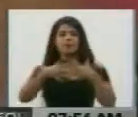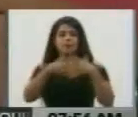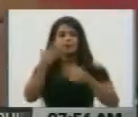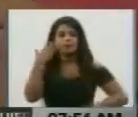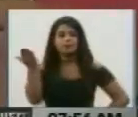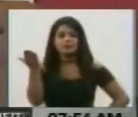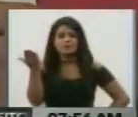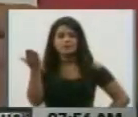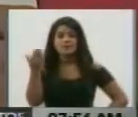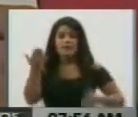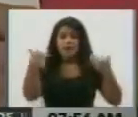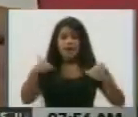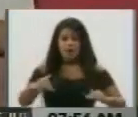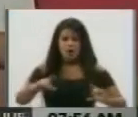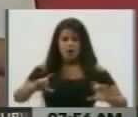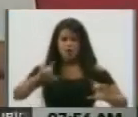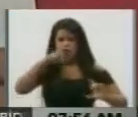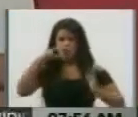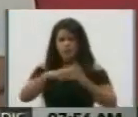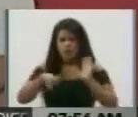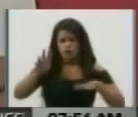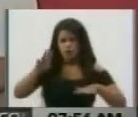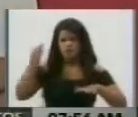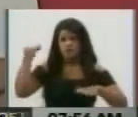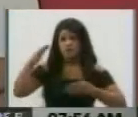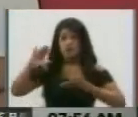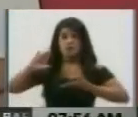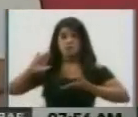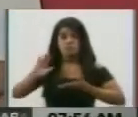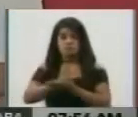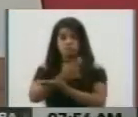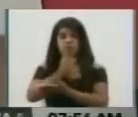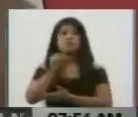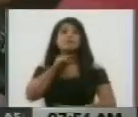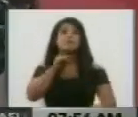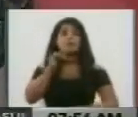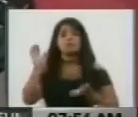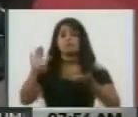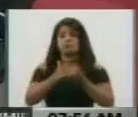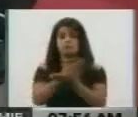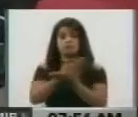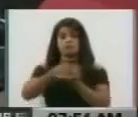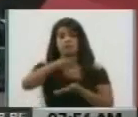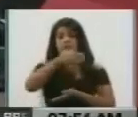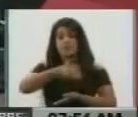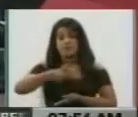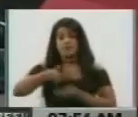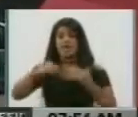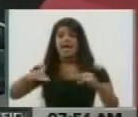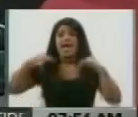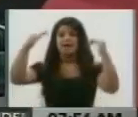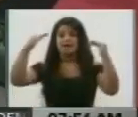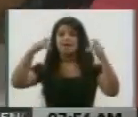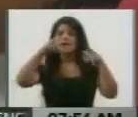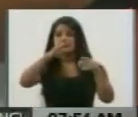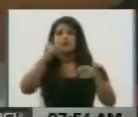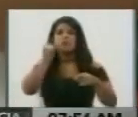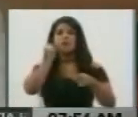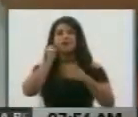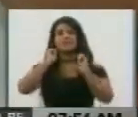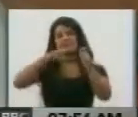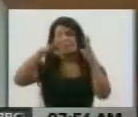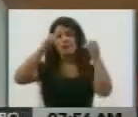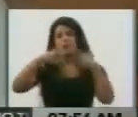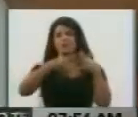Mm. Esto fue en el 2012, el golpe en Paraguay. Y después la señora fue nombrada en Brasil. Y aquí aparece